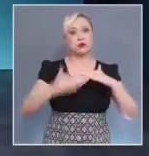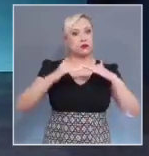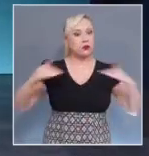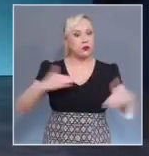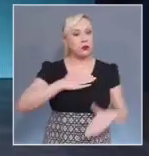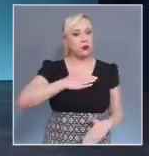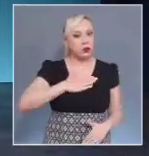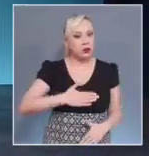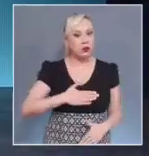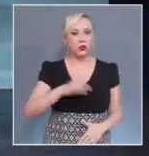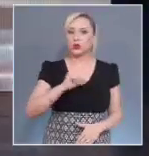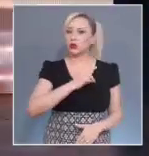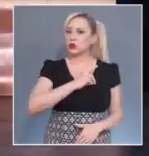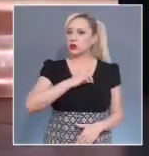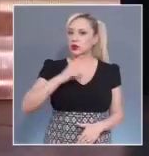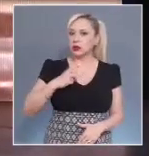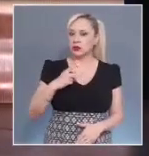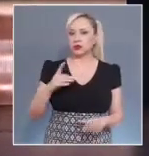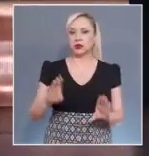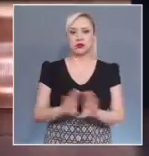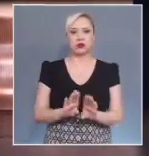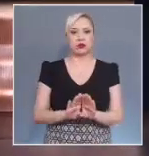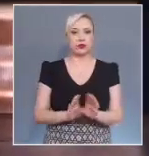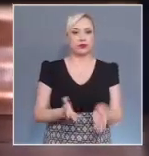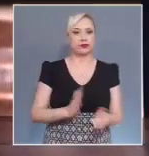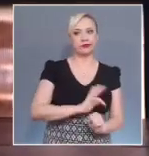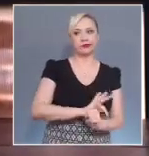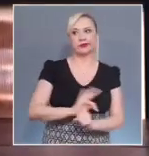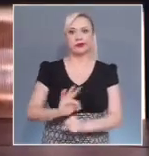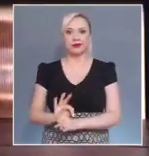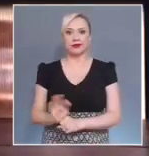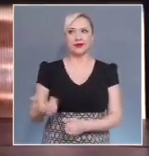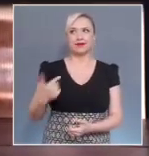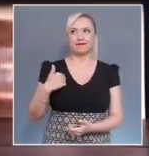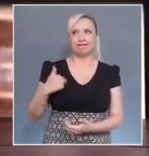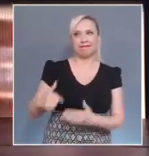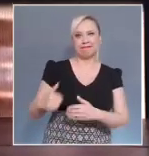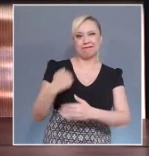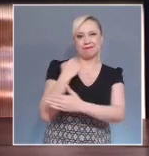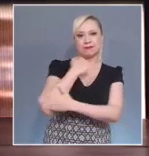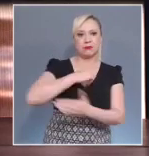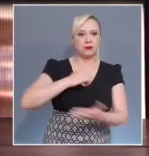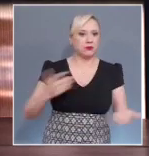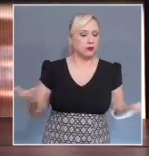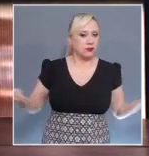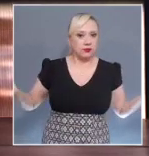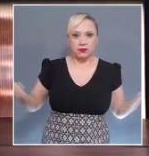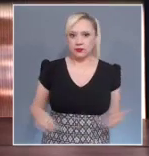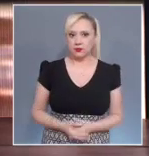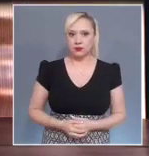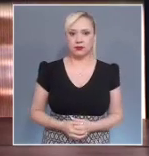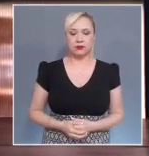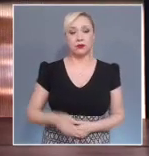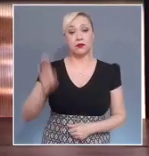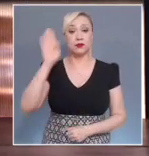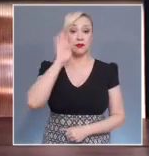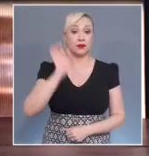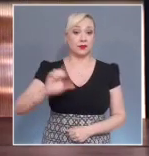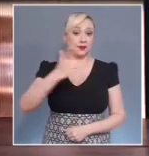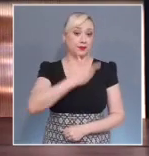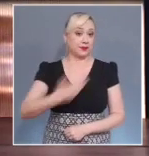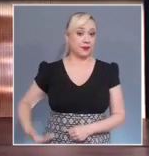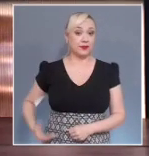Al inaugurar los diálogos sobre ética judicial, la ministra presidenta Norma Lucía Piña Hernández destacó el impacto que tiene la